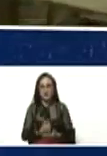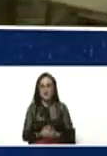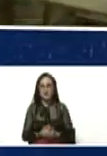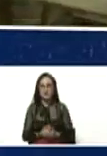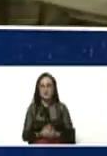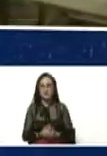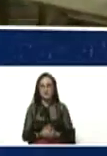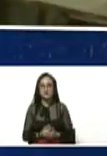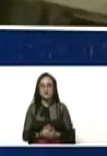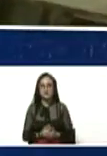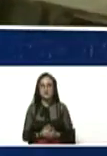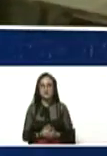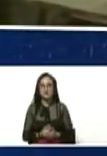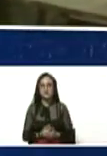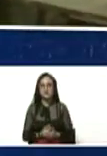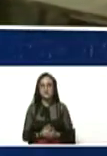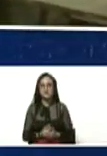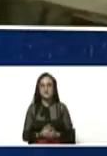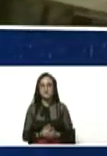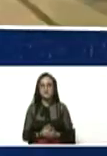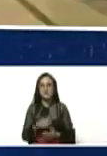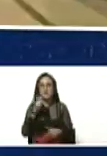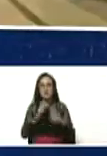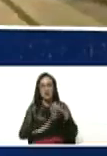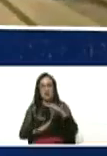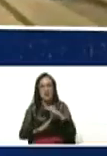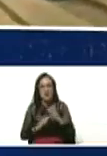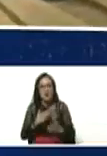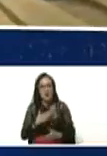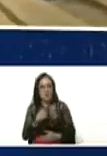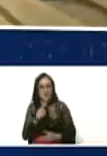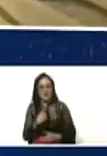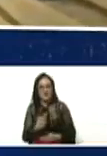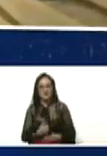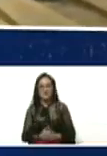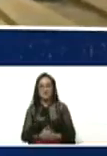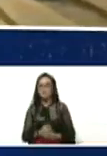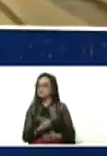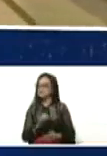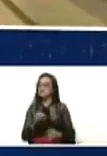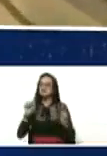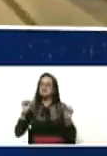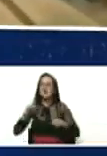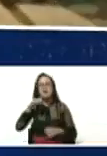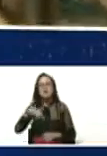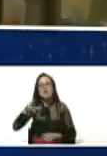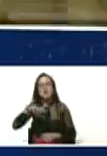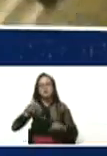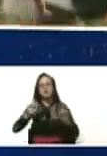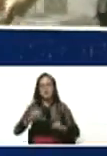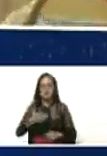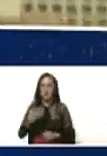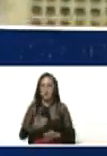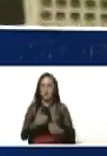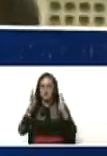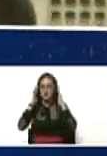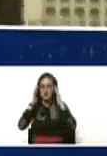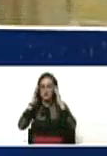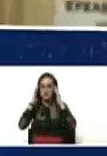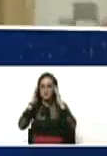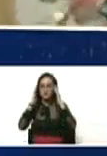los incapaces y los burócratas dicen que no se puede, el poder popular sí puede. La